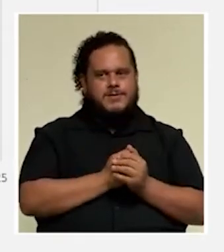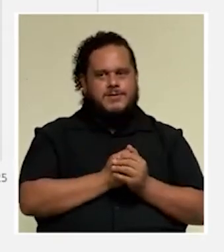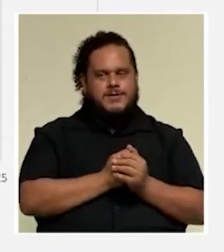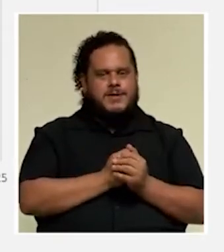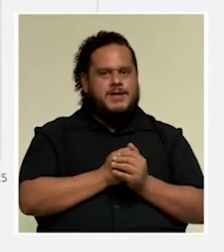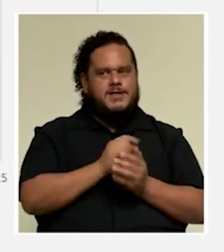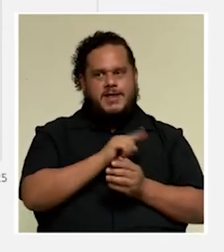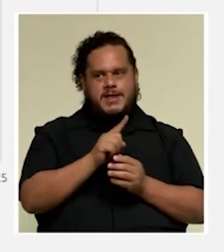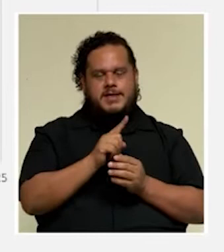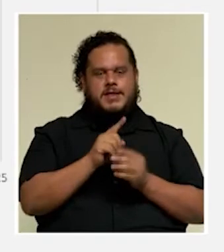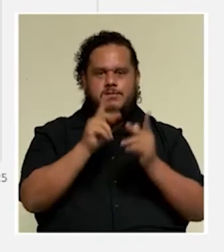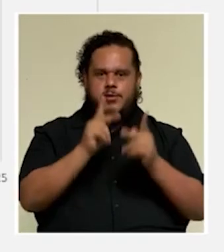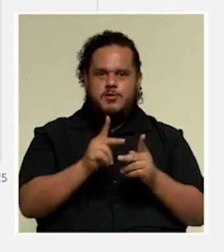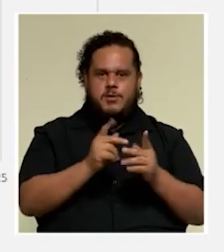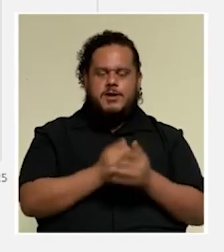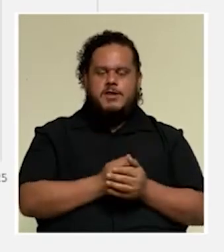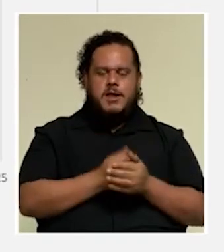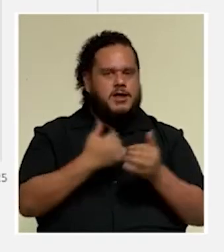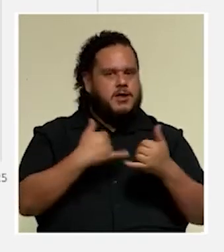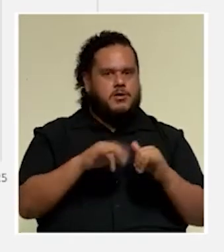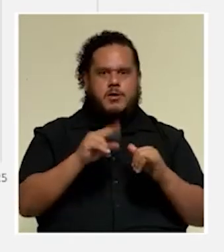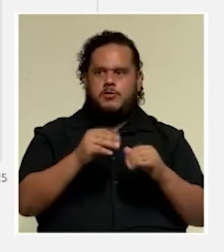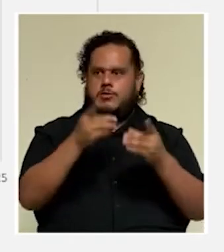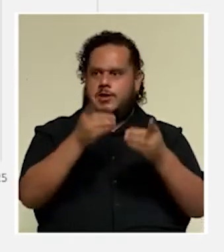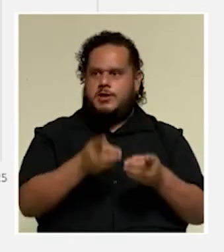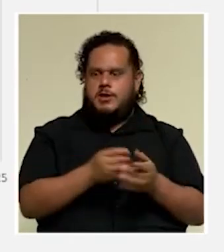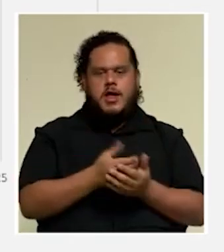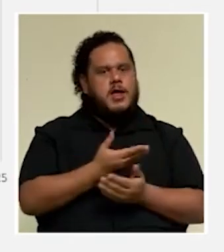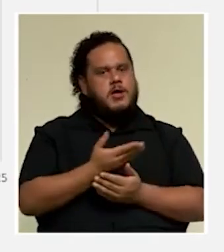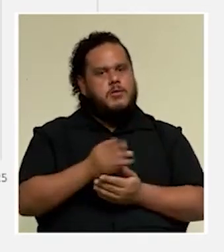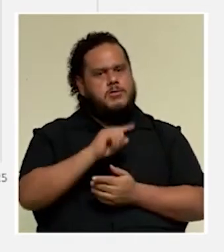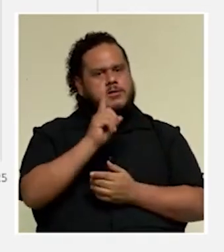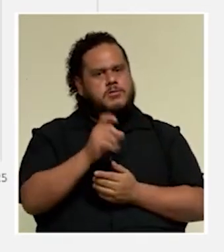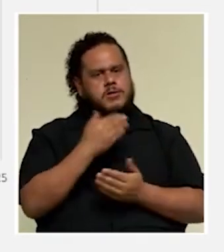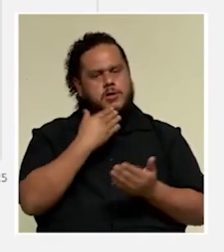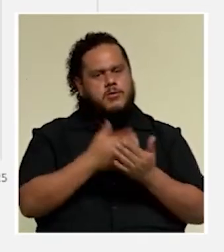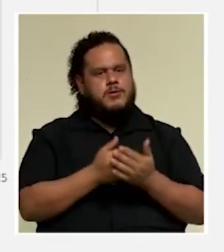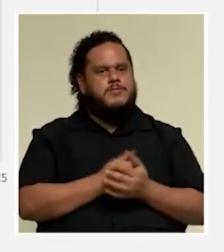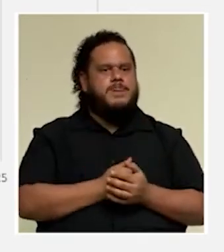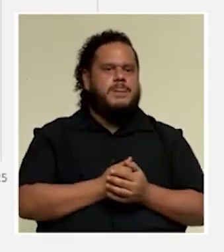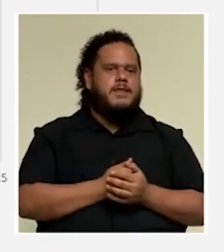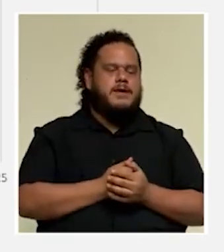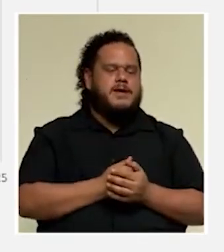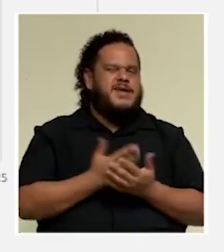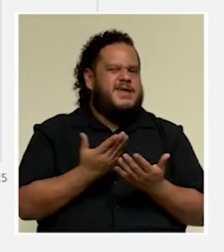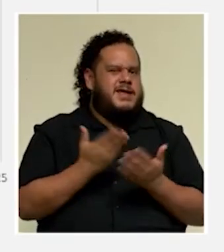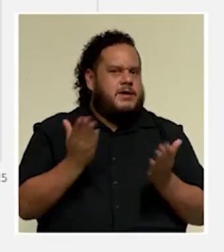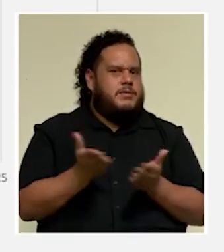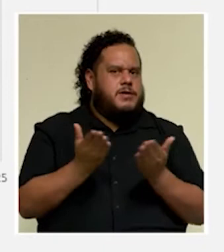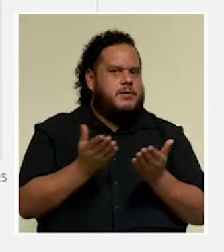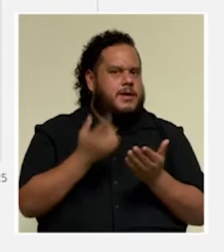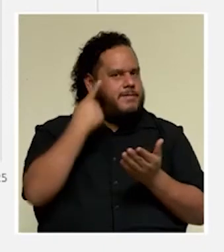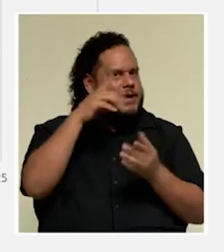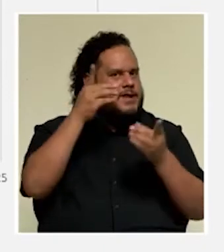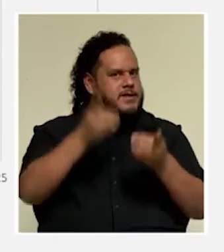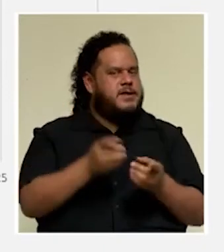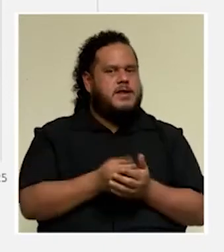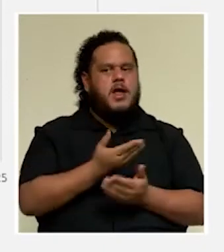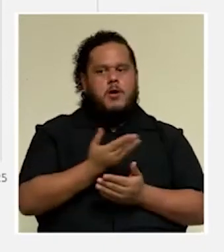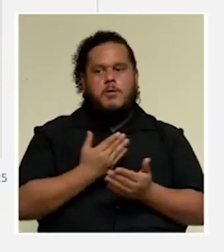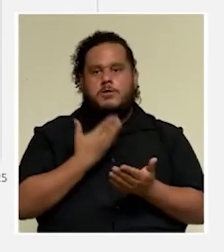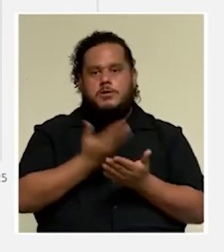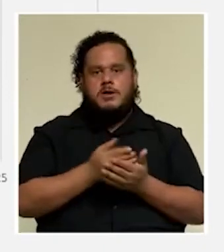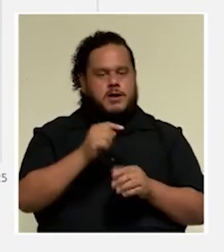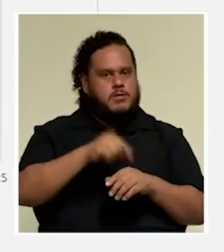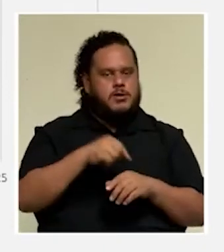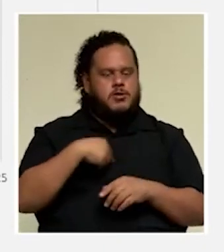personas que todavía no se han decidido, y cuando se les pregunta, bueno, ¿qué les motivaría entonces a decidirse? Bueno, cuando llegue el momento,